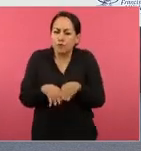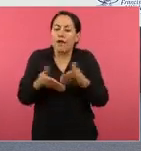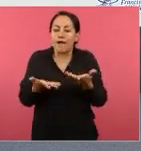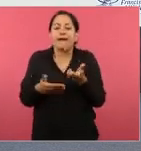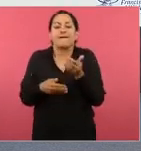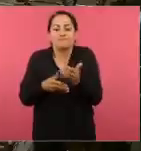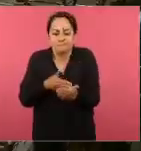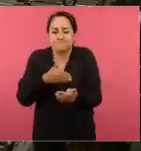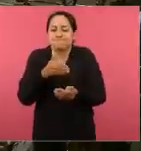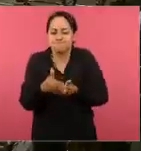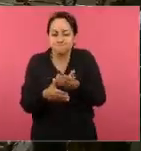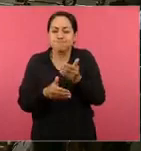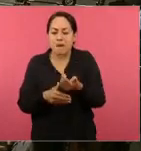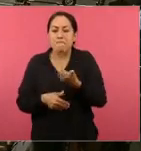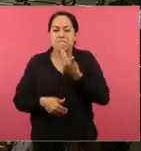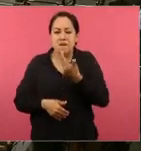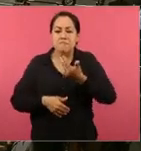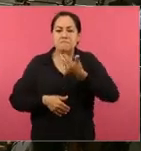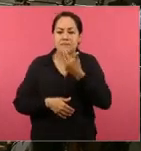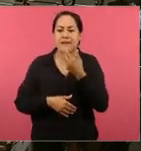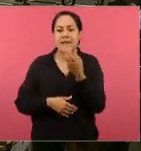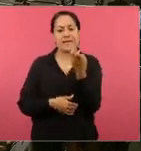algunas razones. Siguiente, por favor.